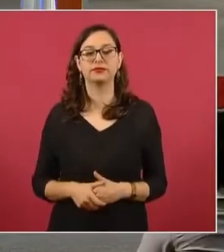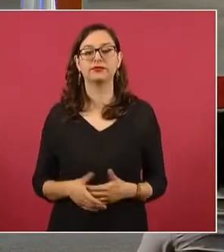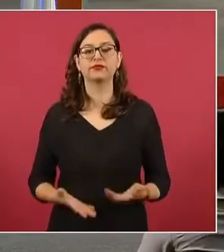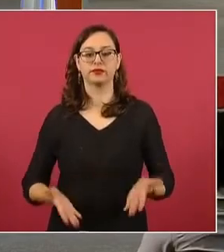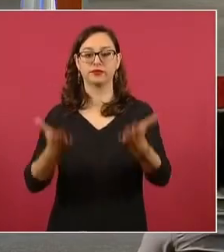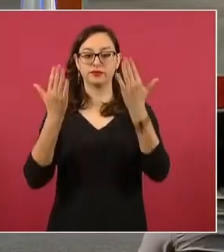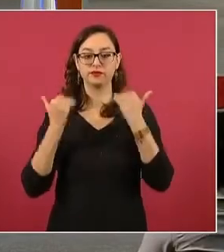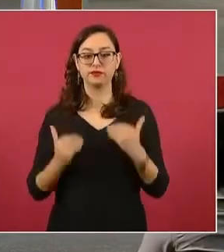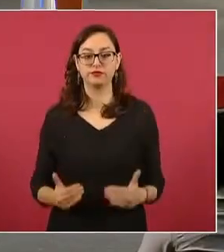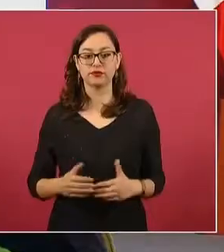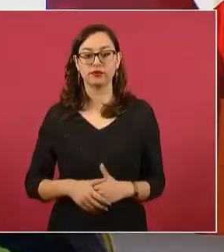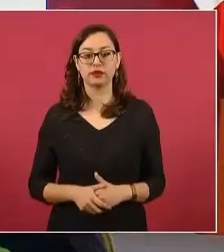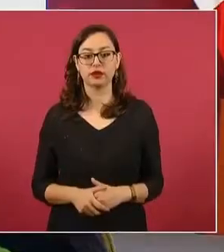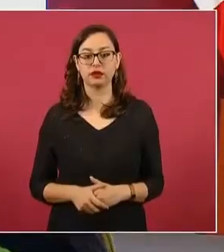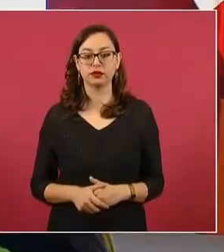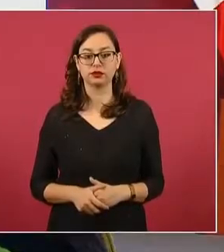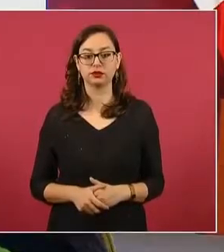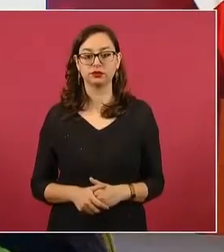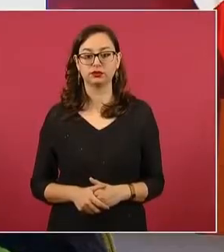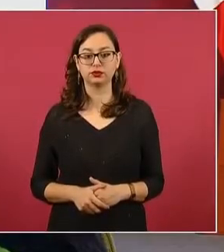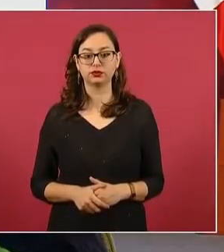Adelante.